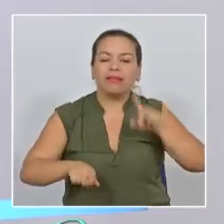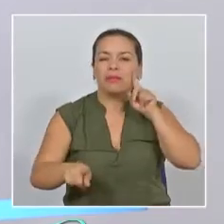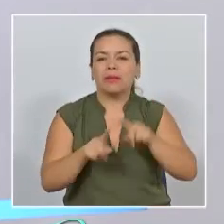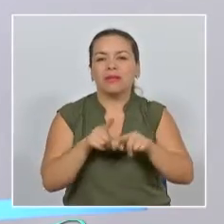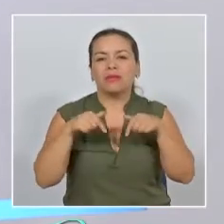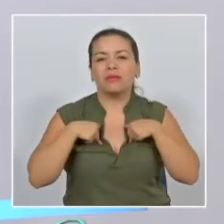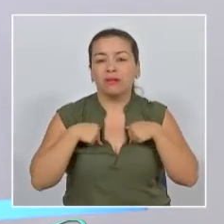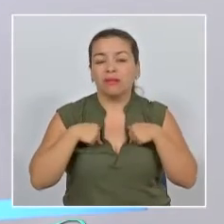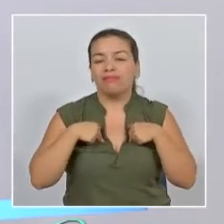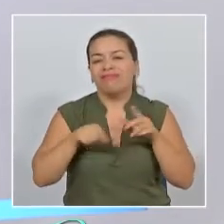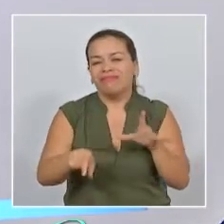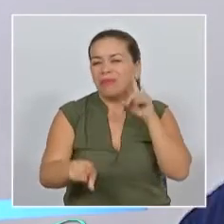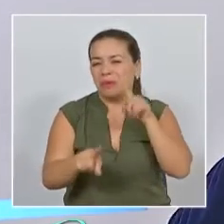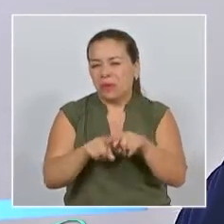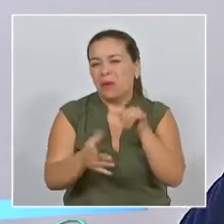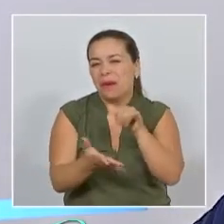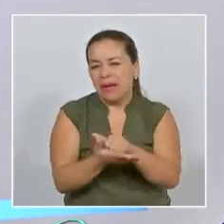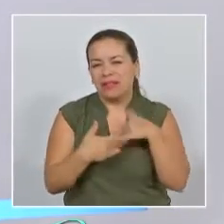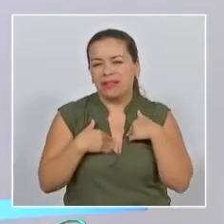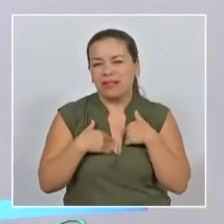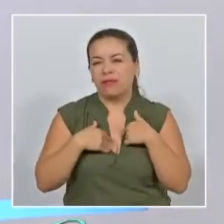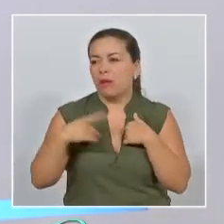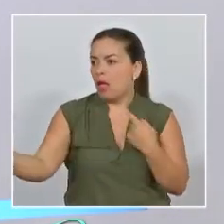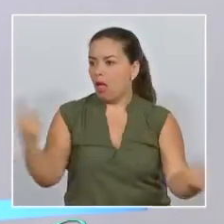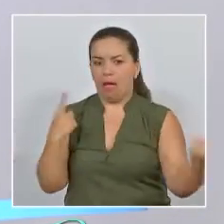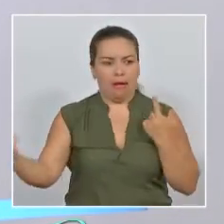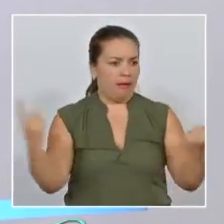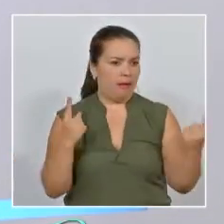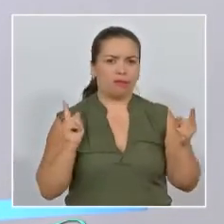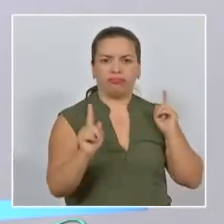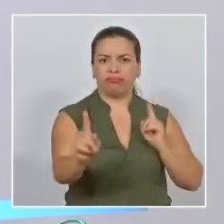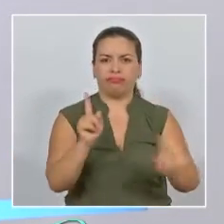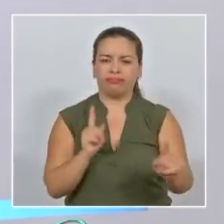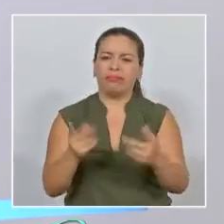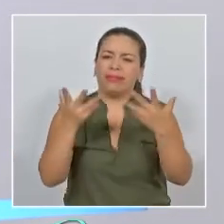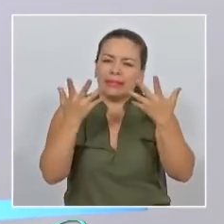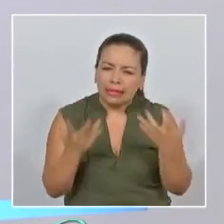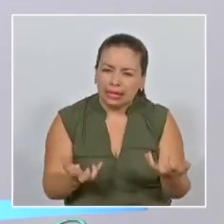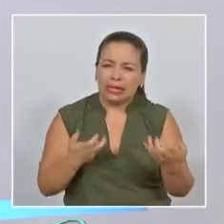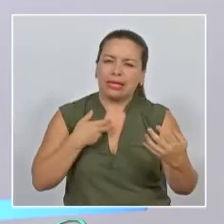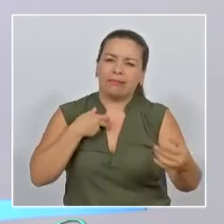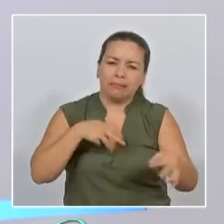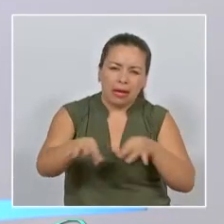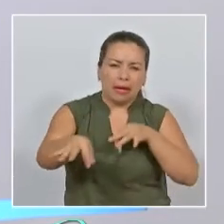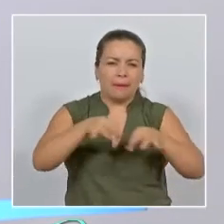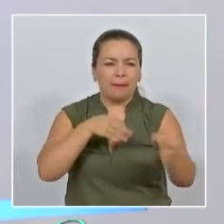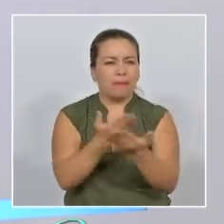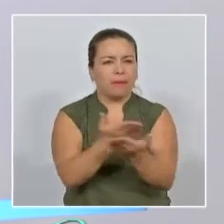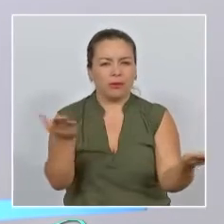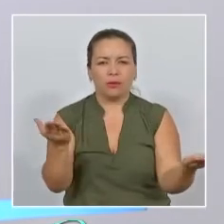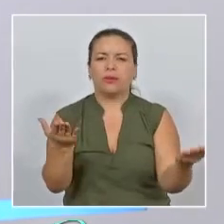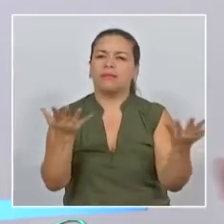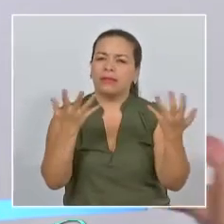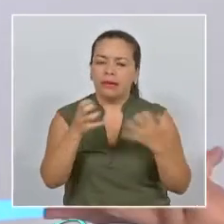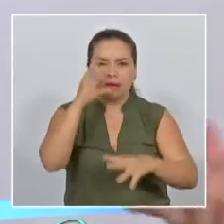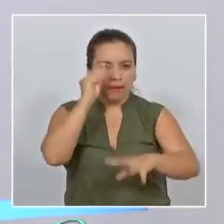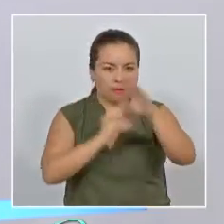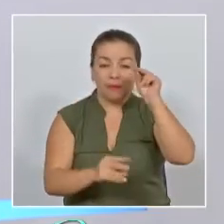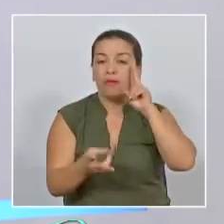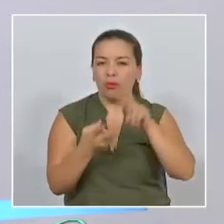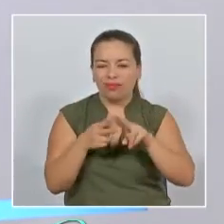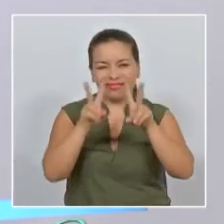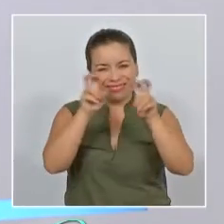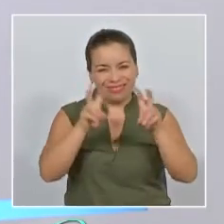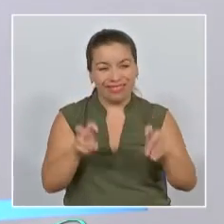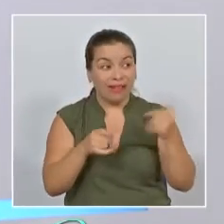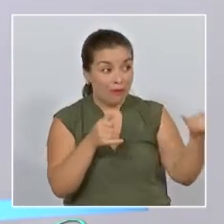medicina alternativa ni de naturismo, que vienen todas las especialidades médicas y lo que queremos es que las personas cada vez conozcan más de este tema. Y a usted ahora que hablaba de